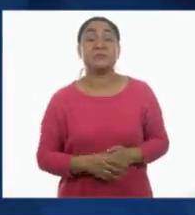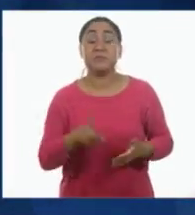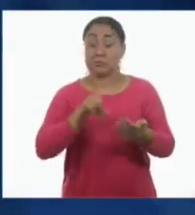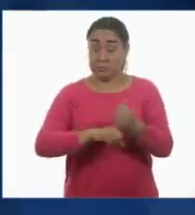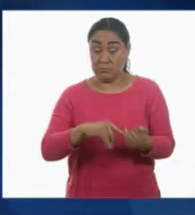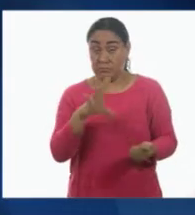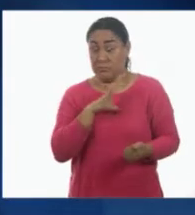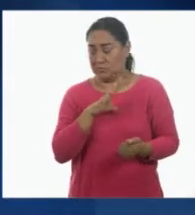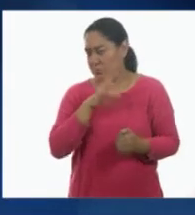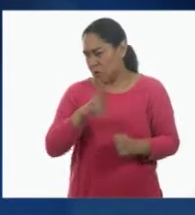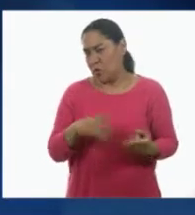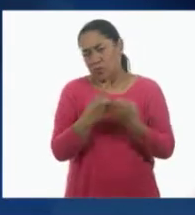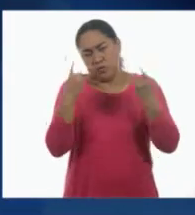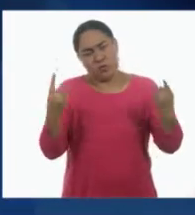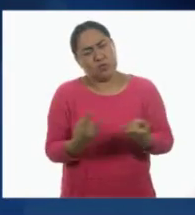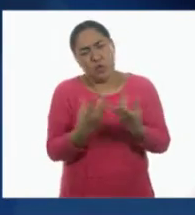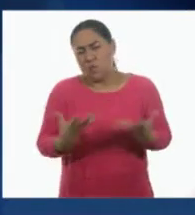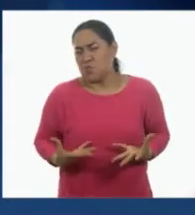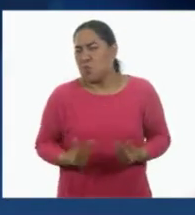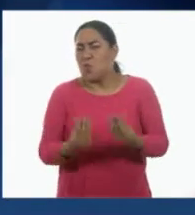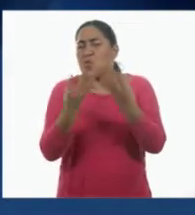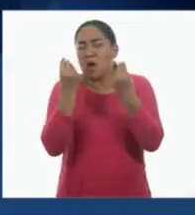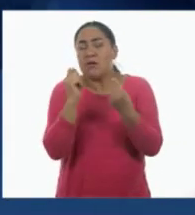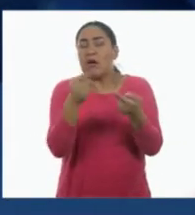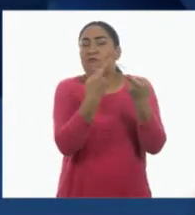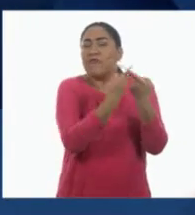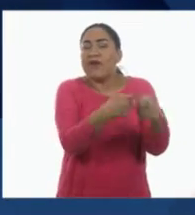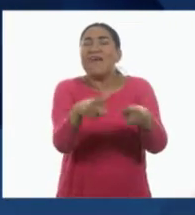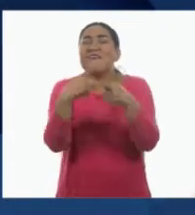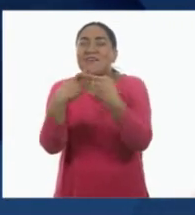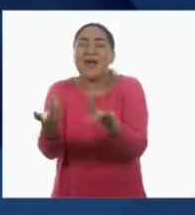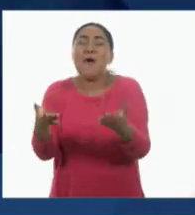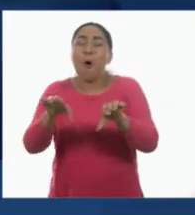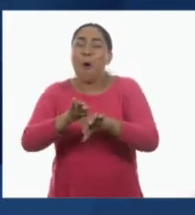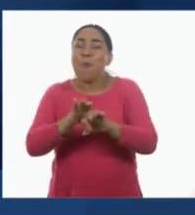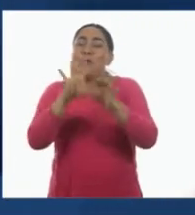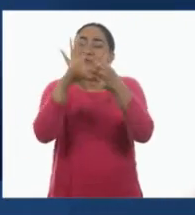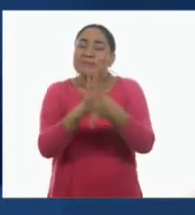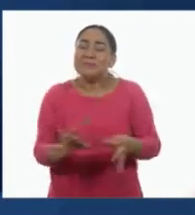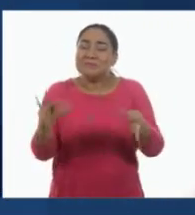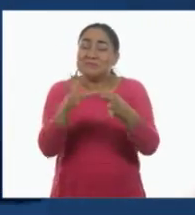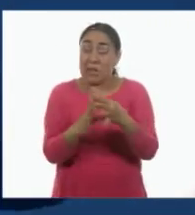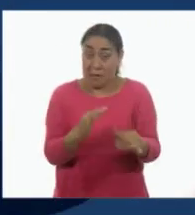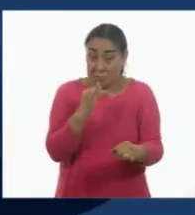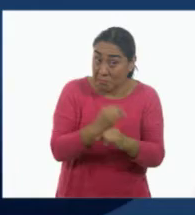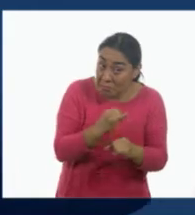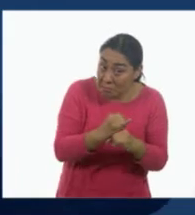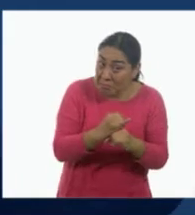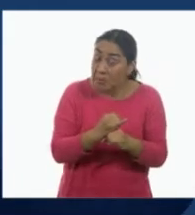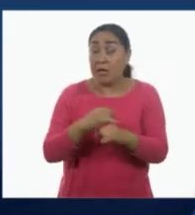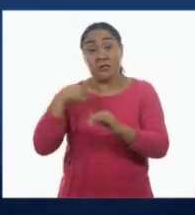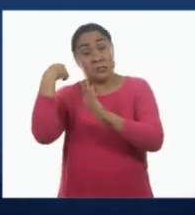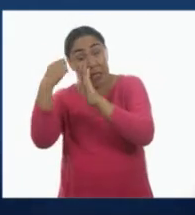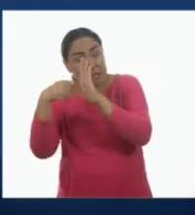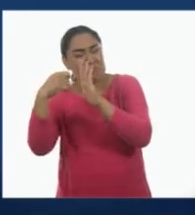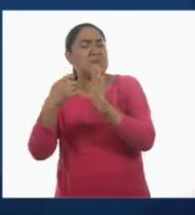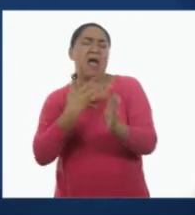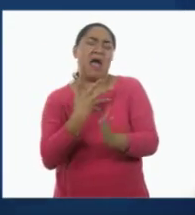Existen muchísimas historias y diferentes formas de contarlas, no solo las que ves por internet o en el cine. Mira.